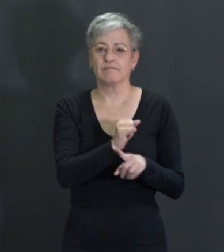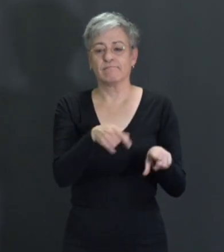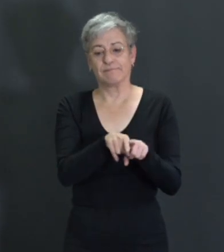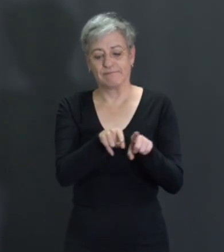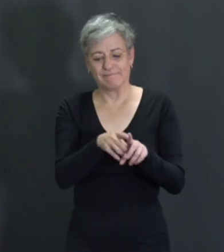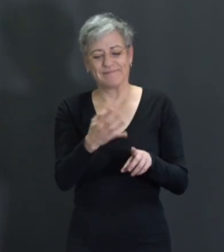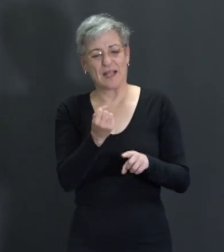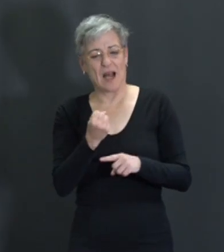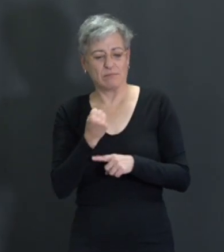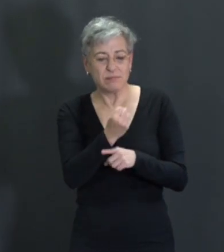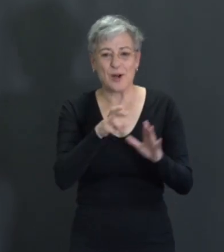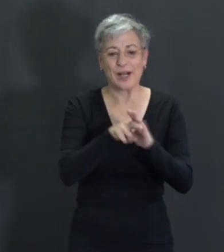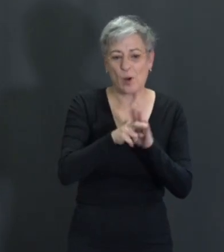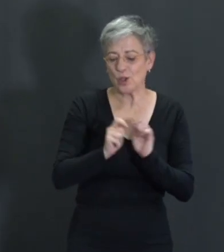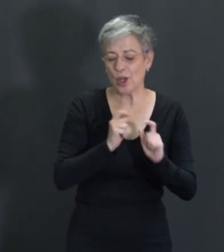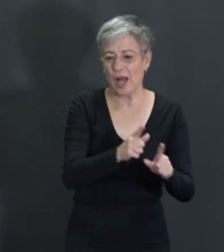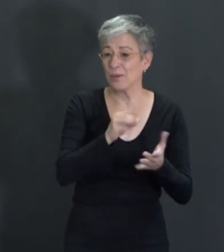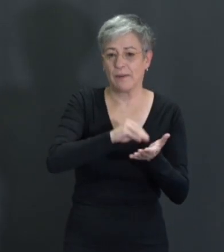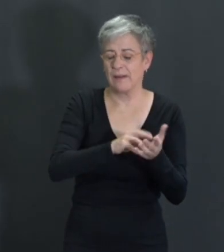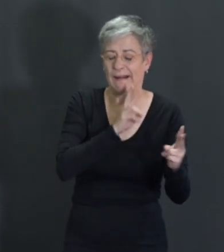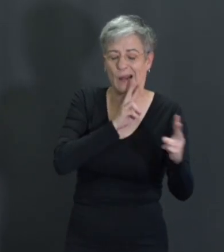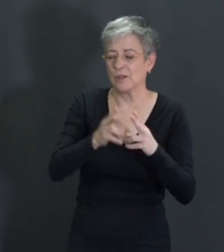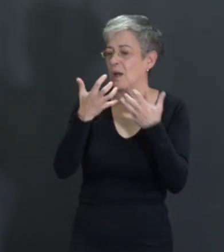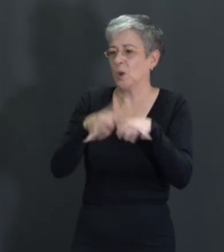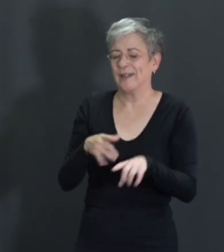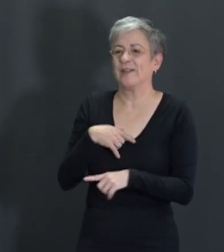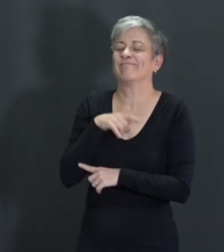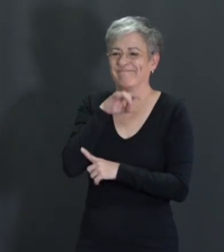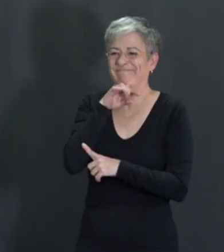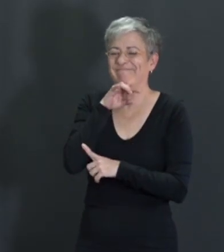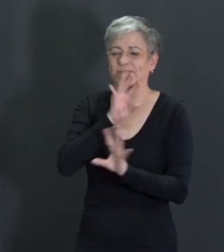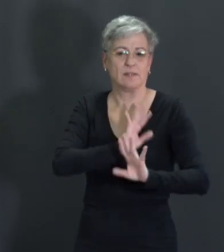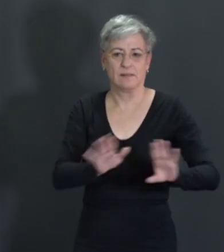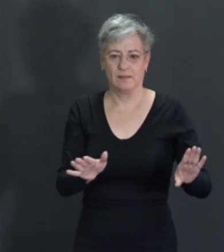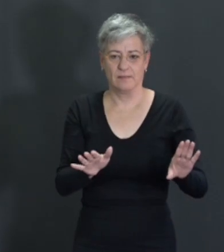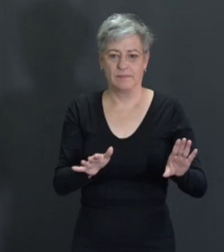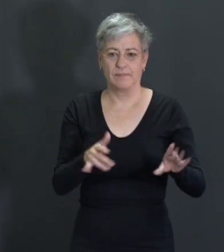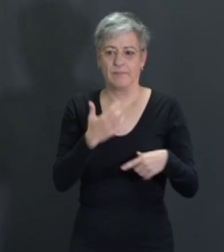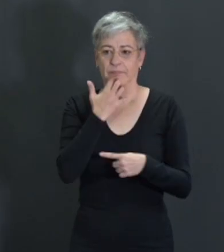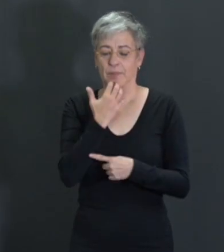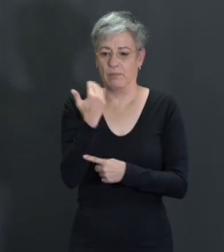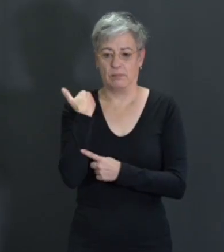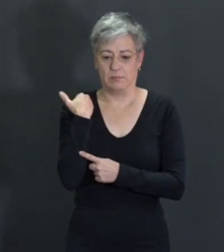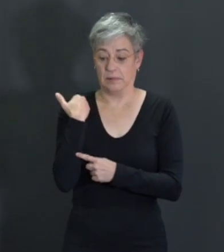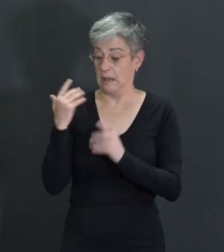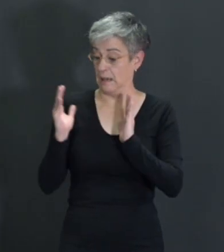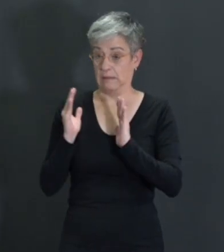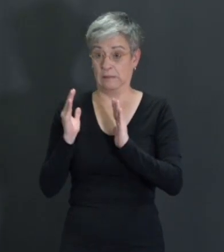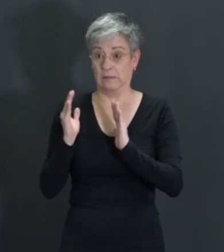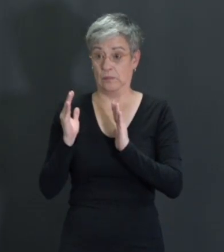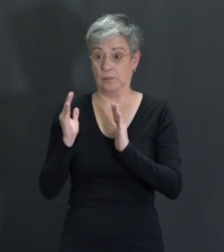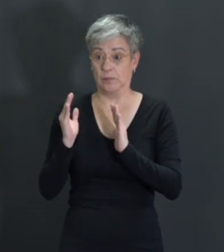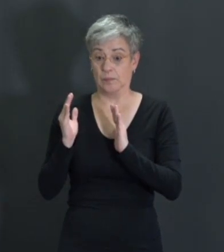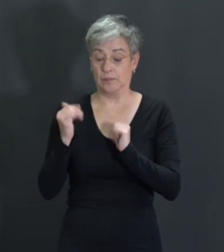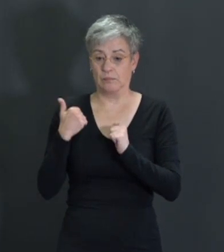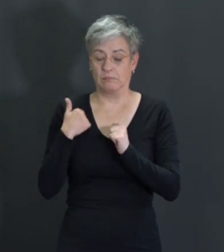reciben algún tipo de recursos. Y vuelvo otra vez a las instituciones, ¿no? Lo de estos días, pues si os dais cuenta, ha habido,